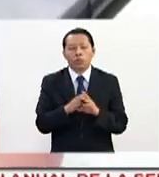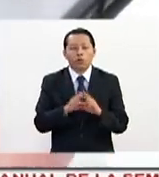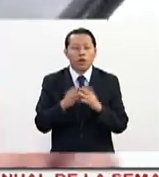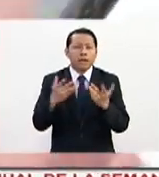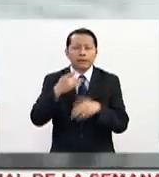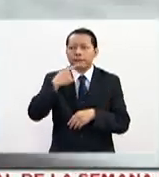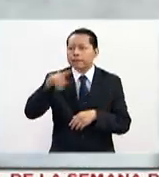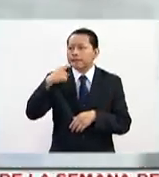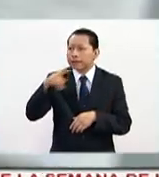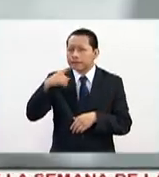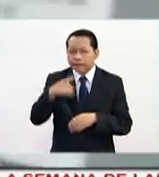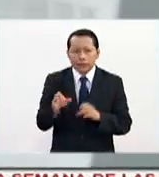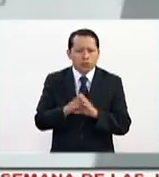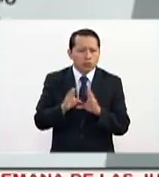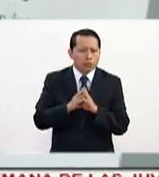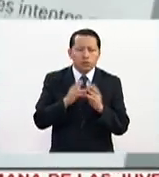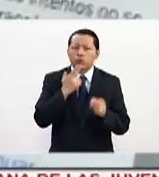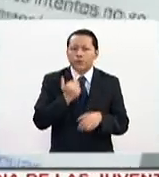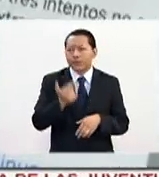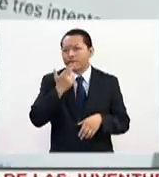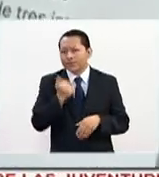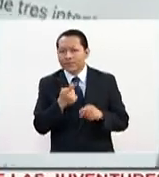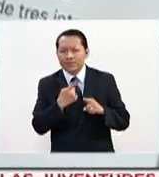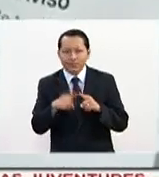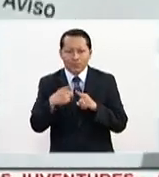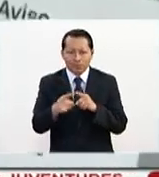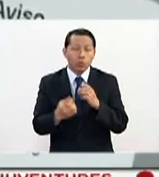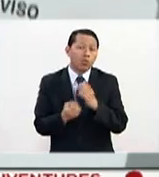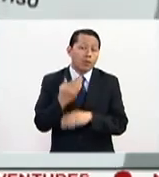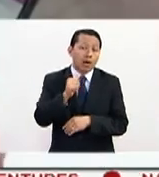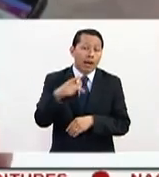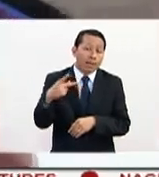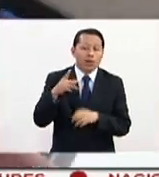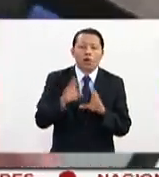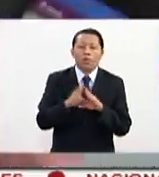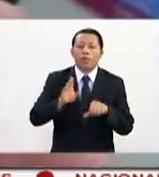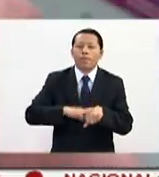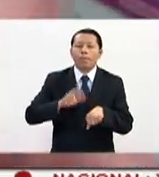bastantes quejas respecto a su funcionalidad. La actualización permitirá, dijeron, una